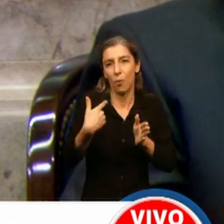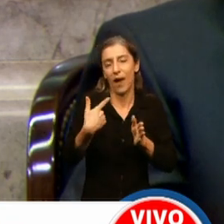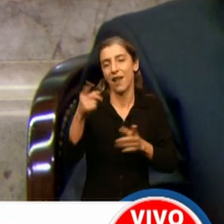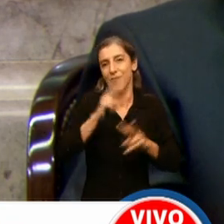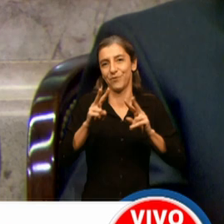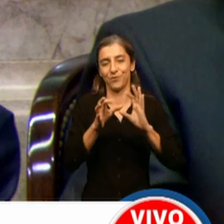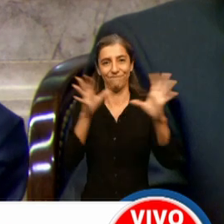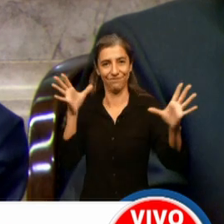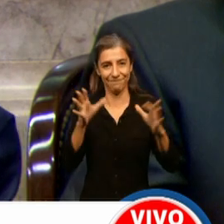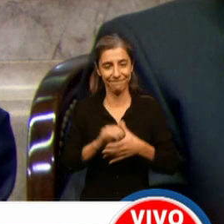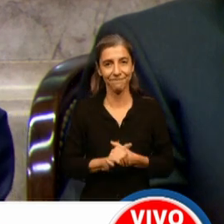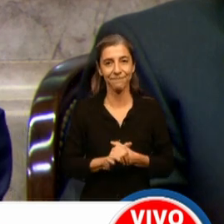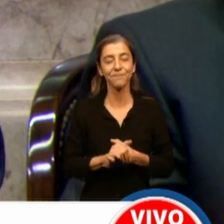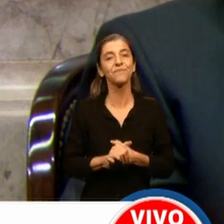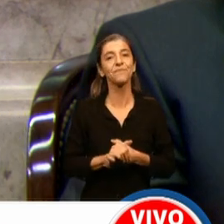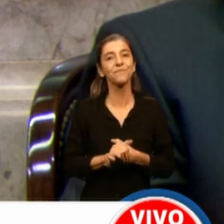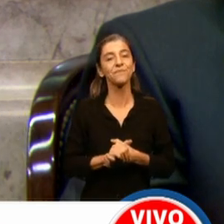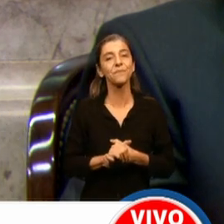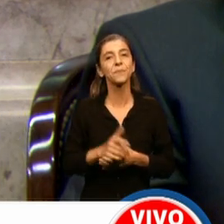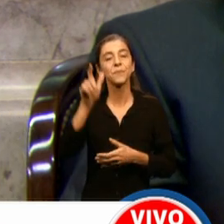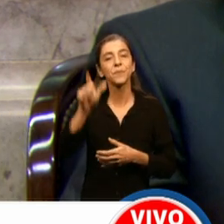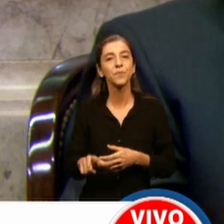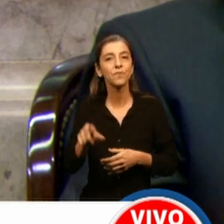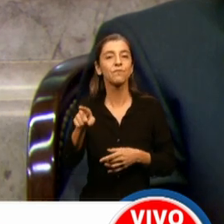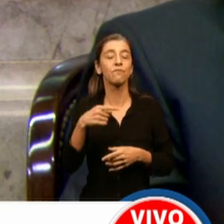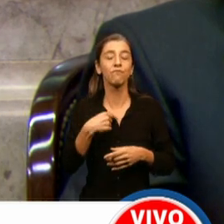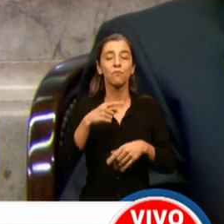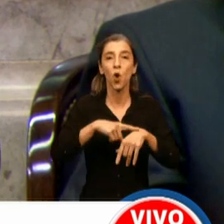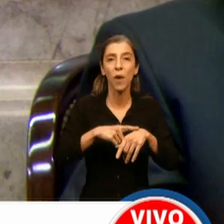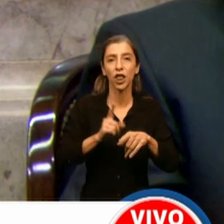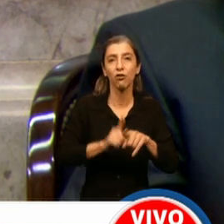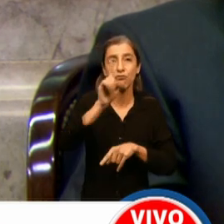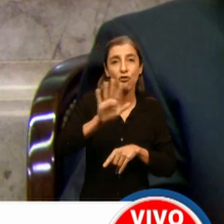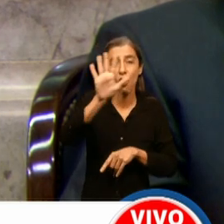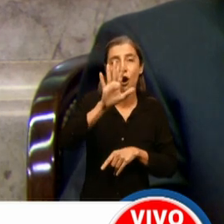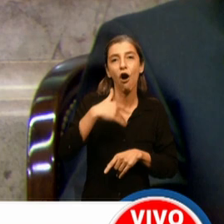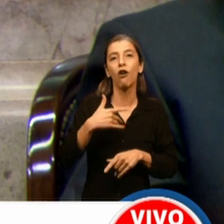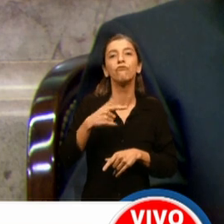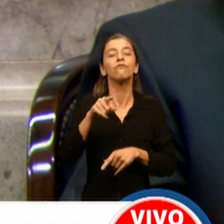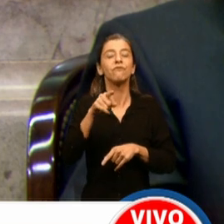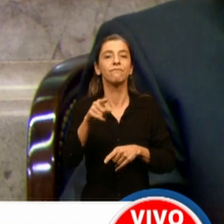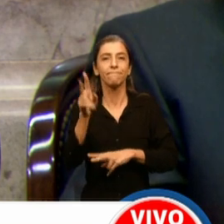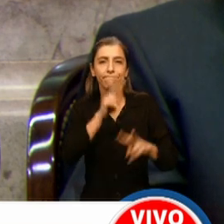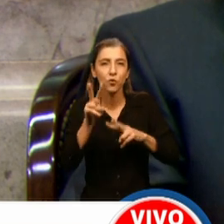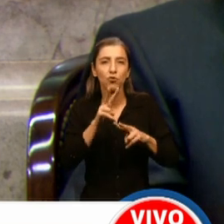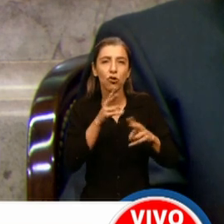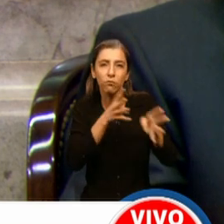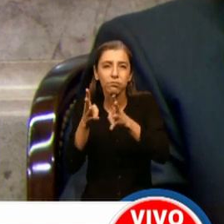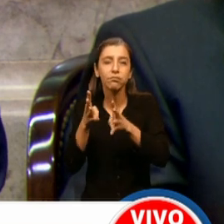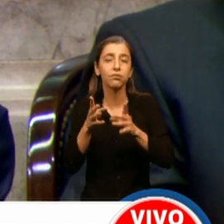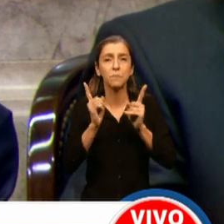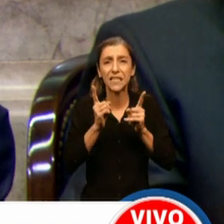para enfrentar y contener la invención realista en el norte güemes implemente una estrategia de guerrilla sustentada en